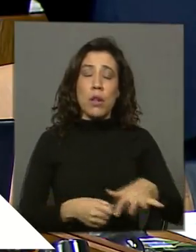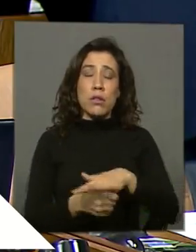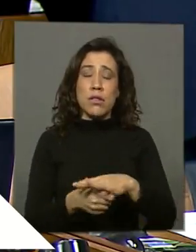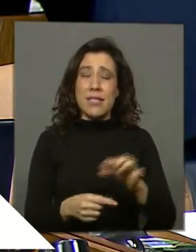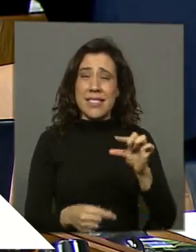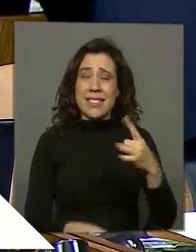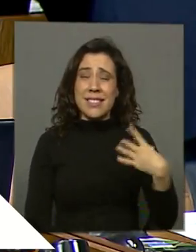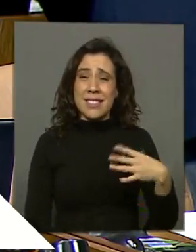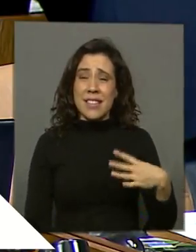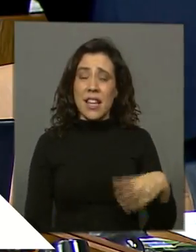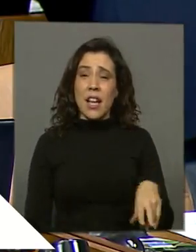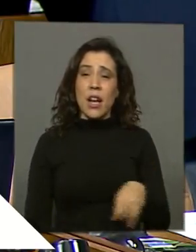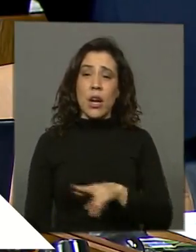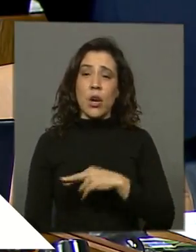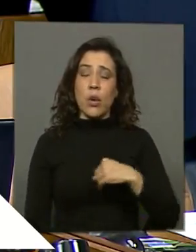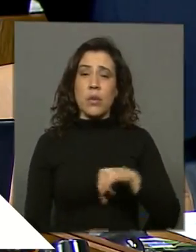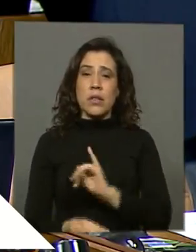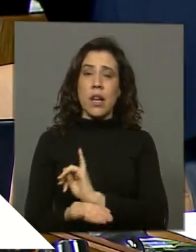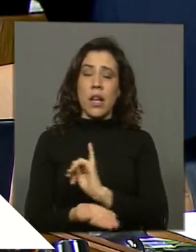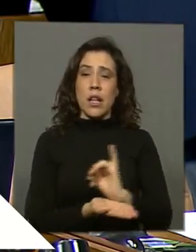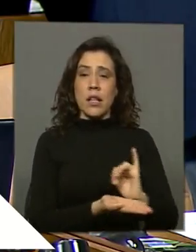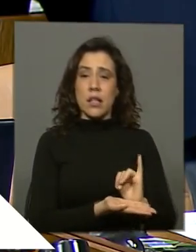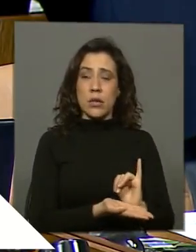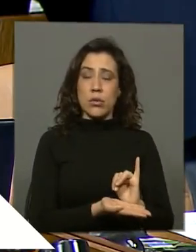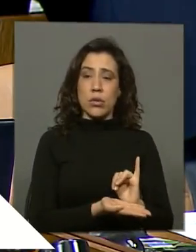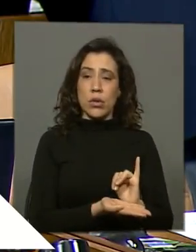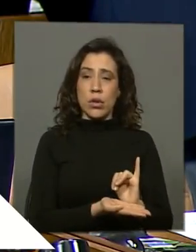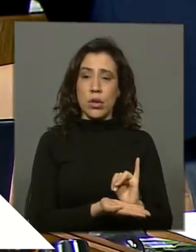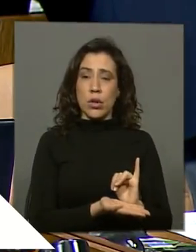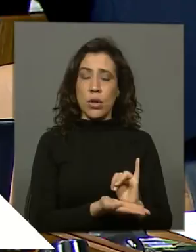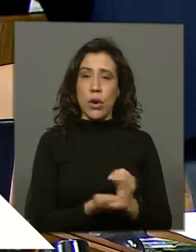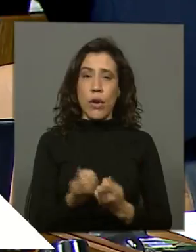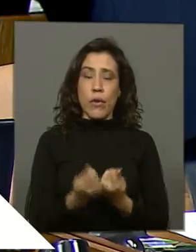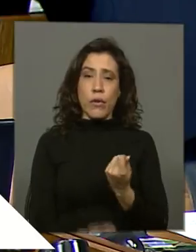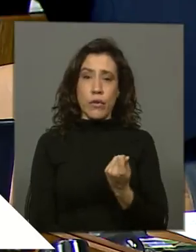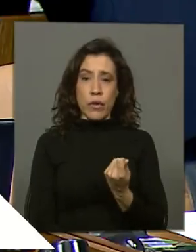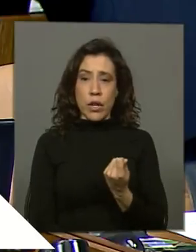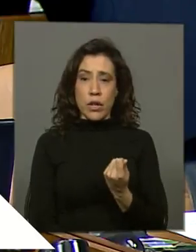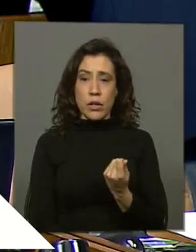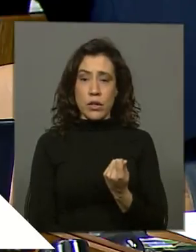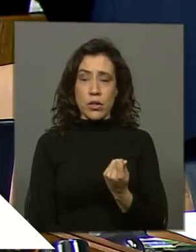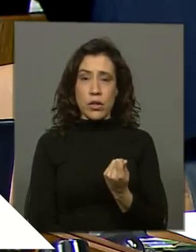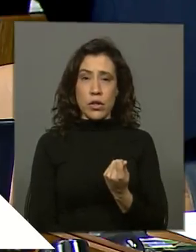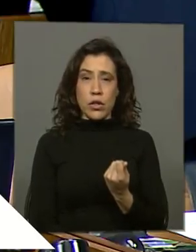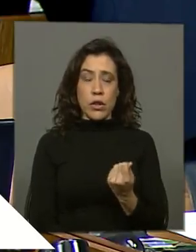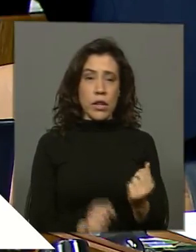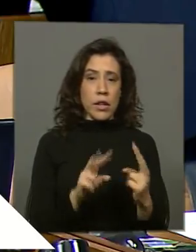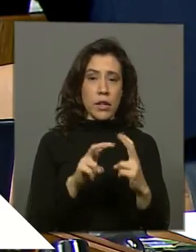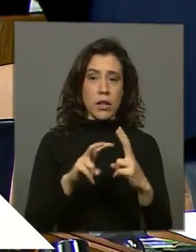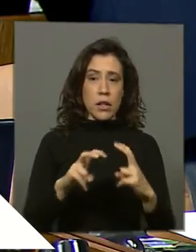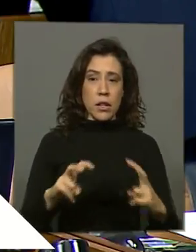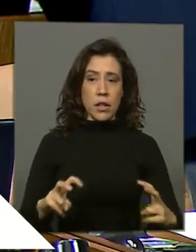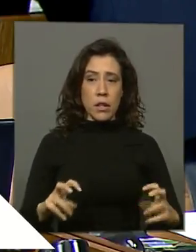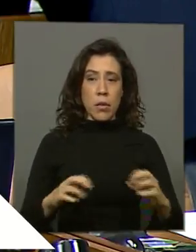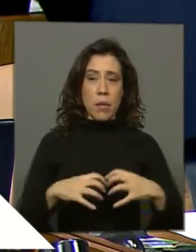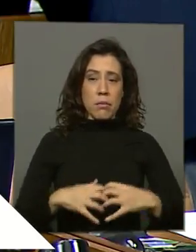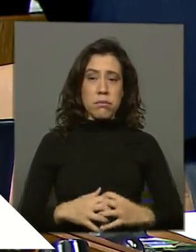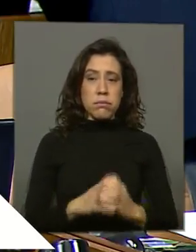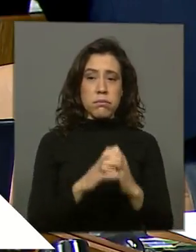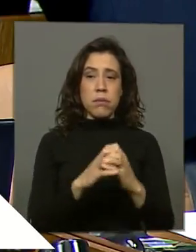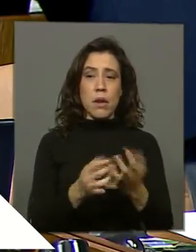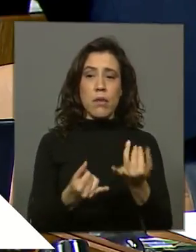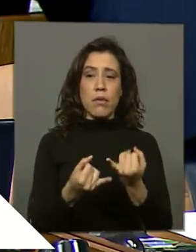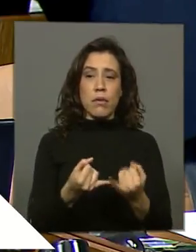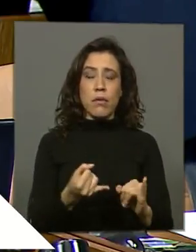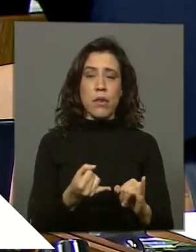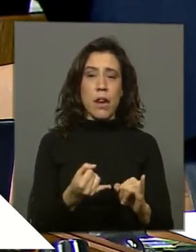con que nuestras instituciones del punto de vista financiero de su musculatura investigativa de su robustez al final del